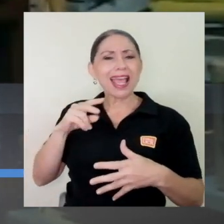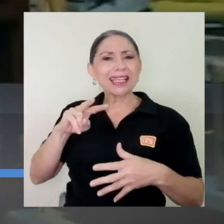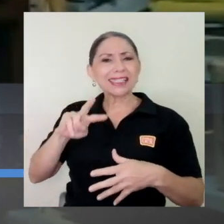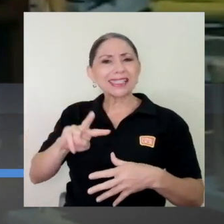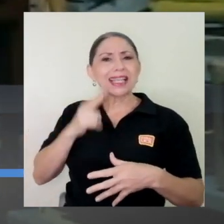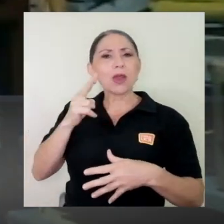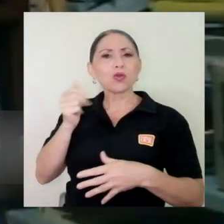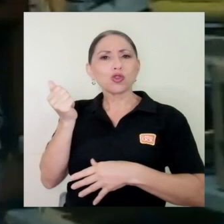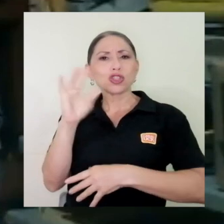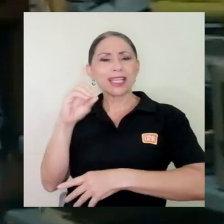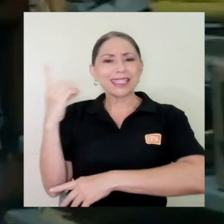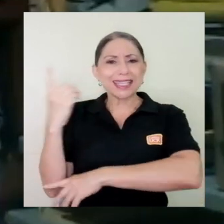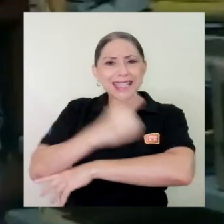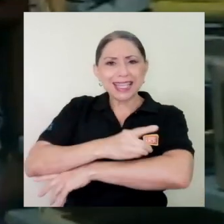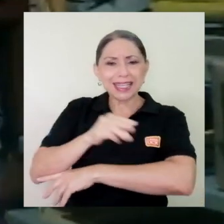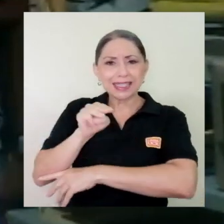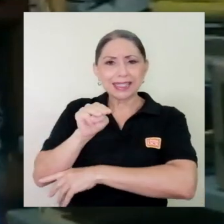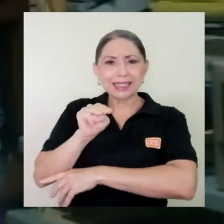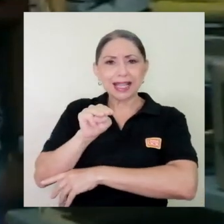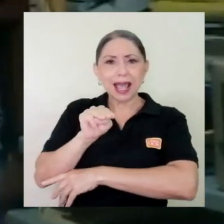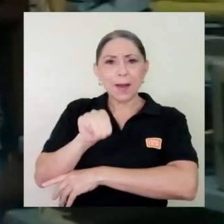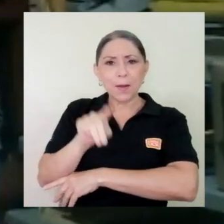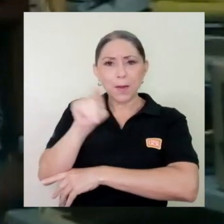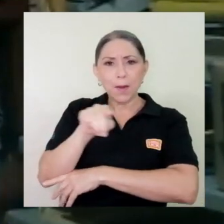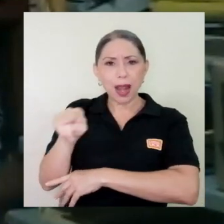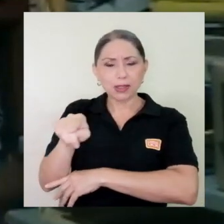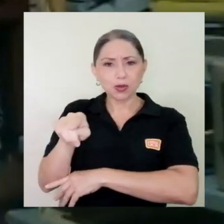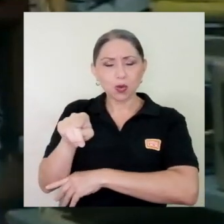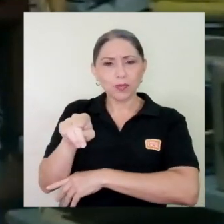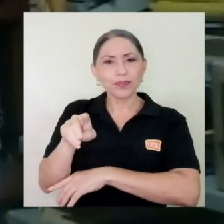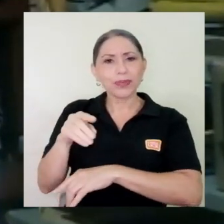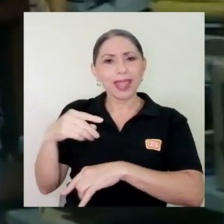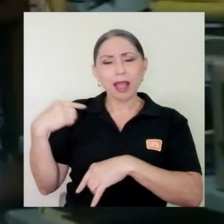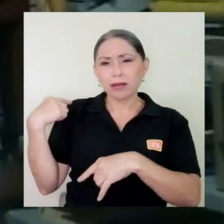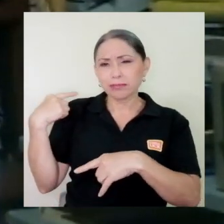marzo, cuando el país en su totalidad